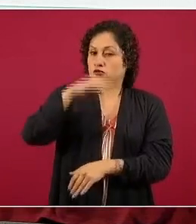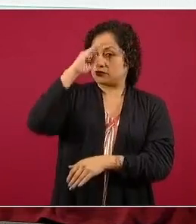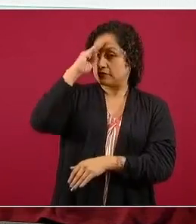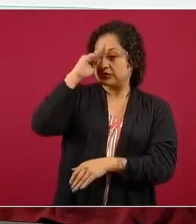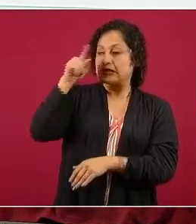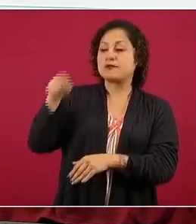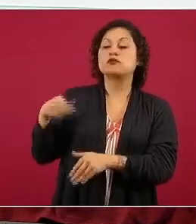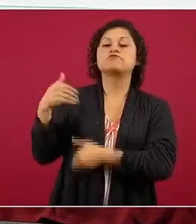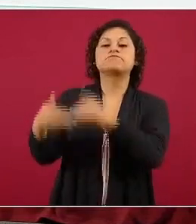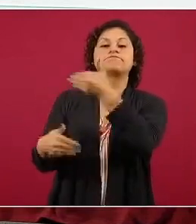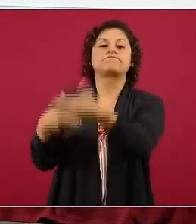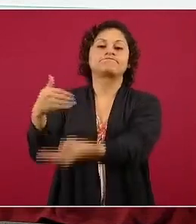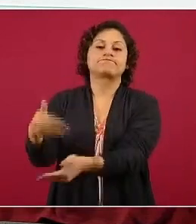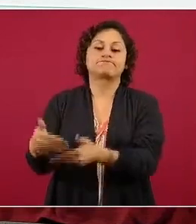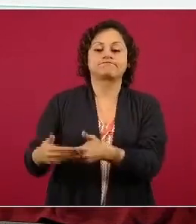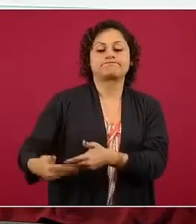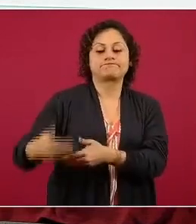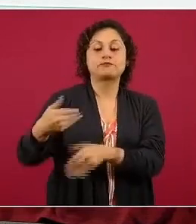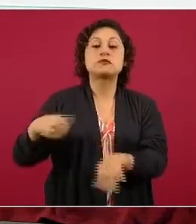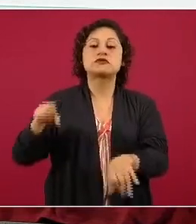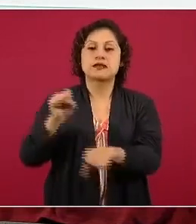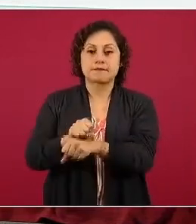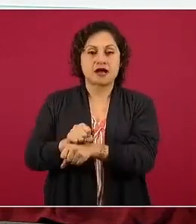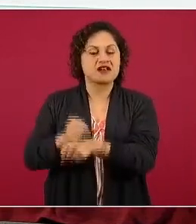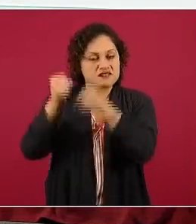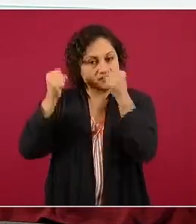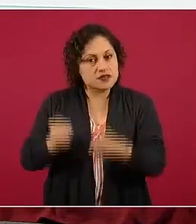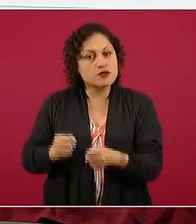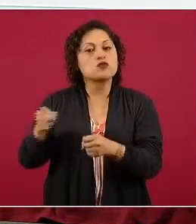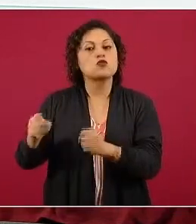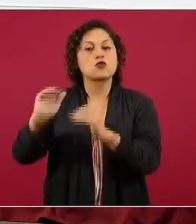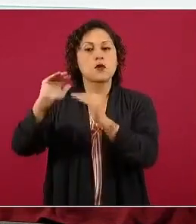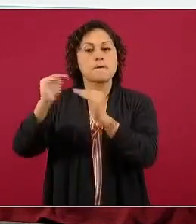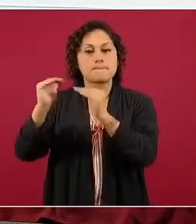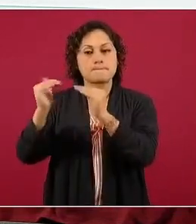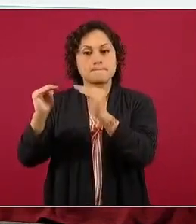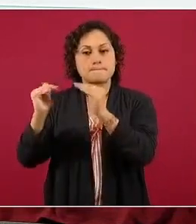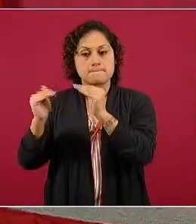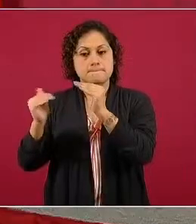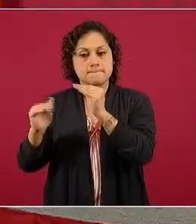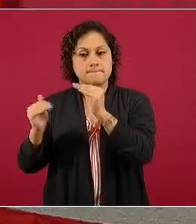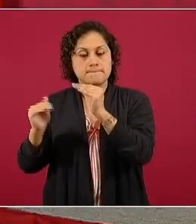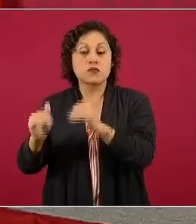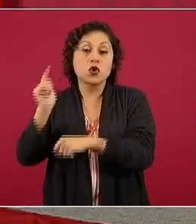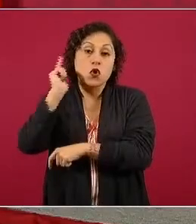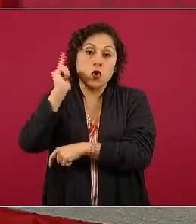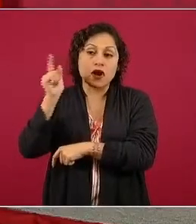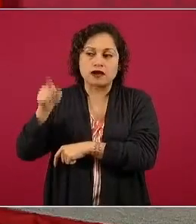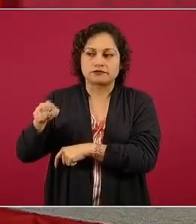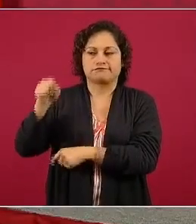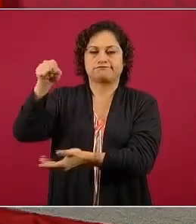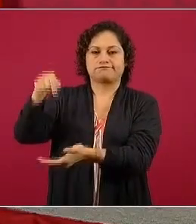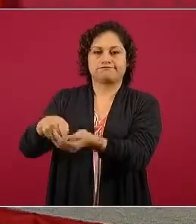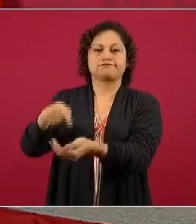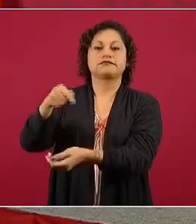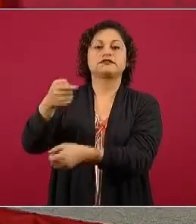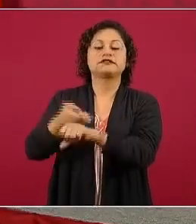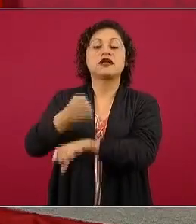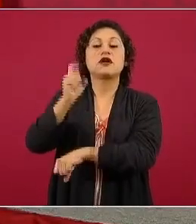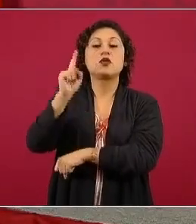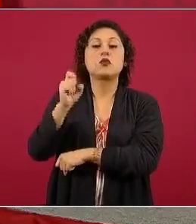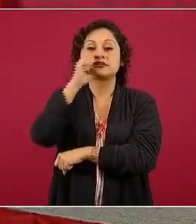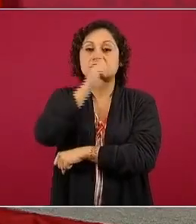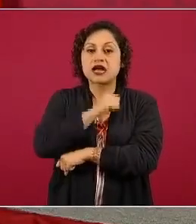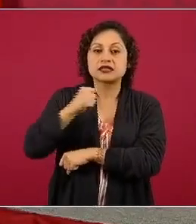mantener durante la semana, y esperemos que conforme vayan pasando las semanas, todas las acciones que se están implementando en